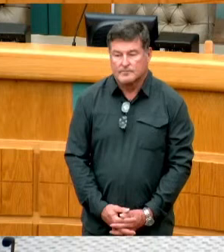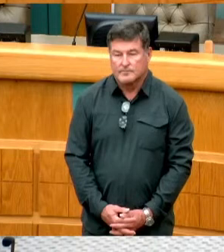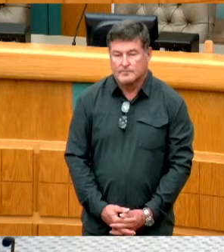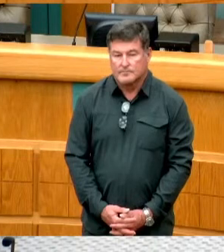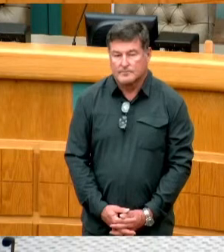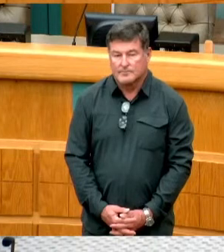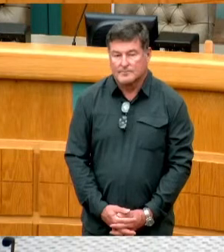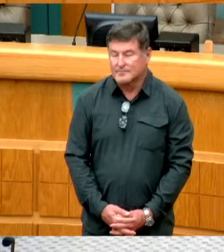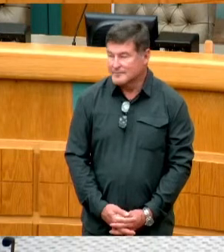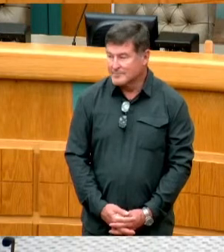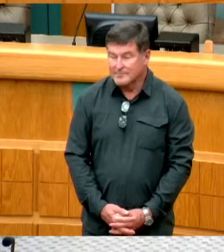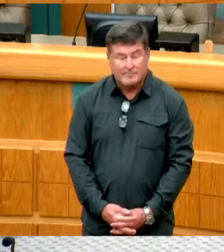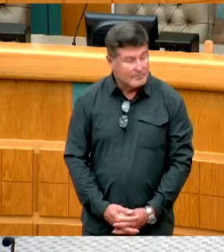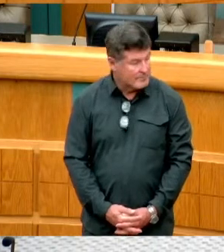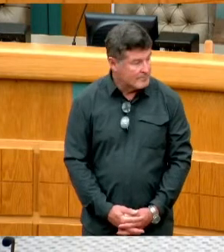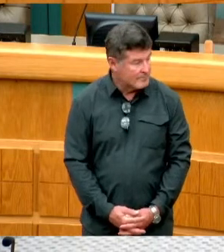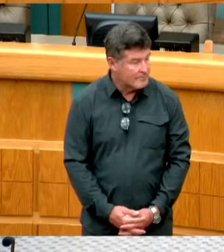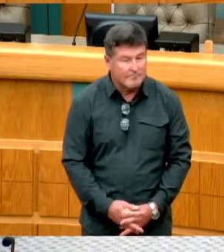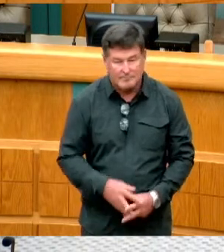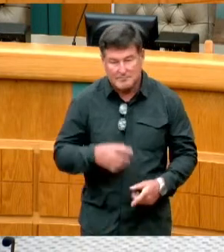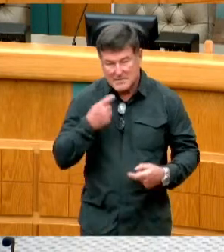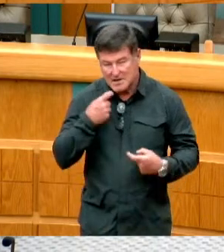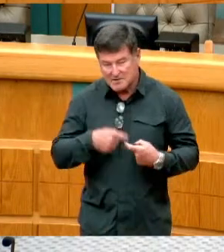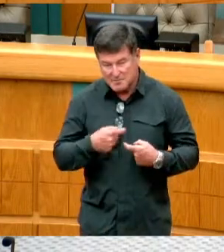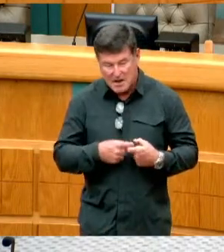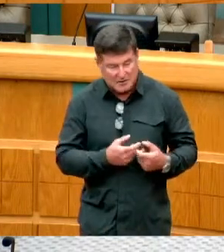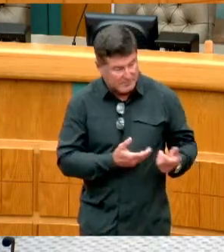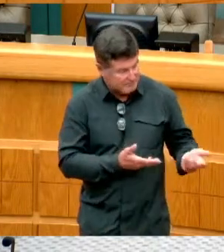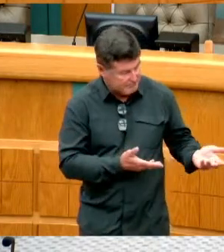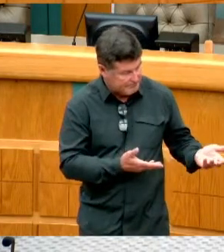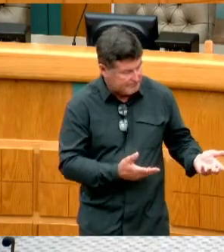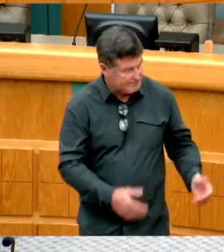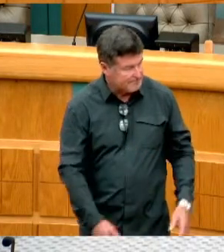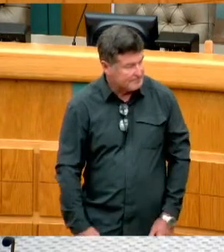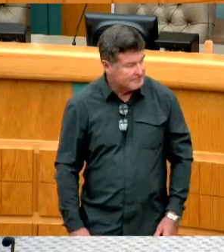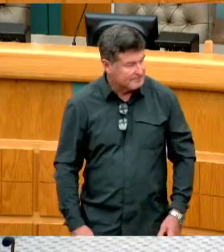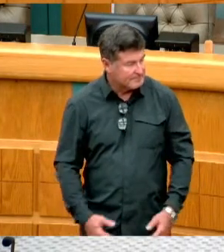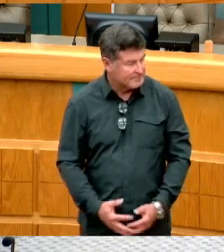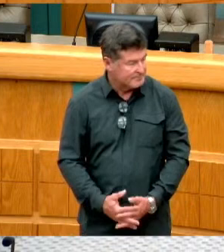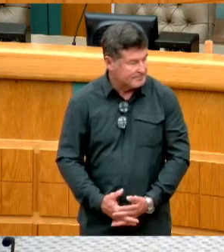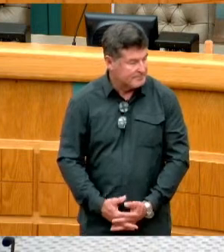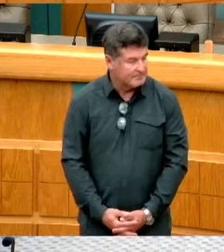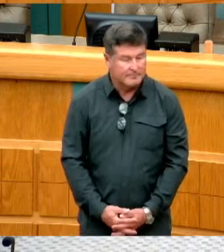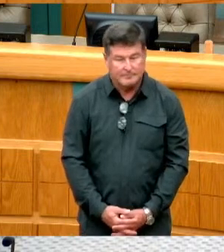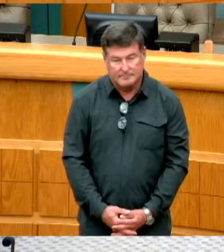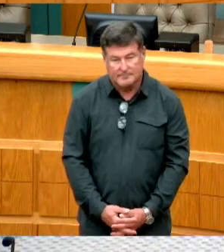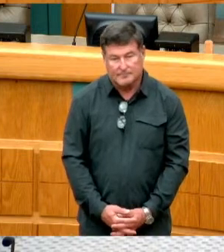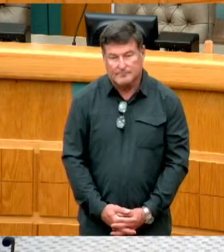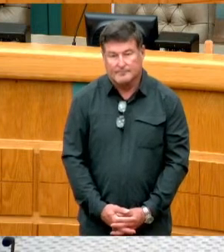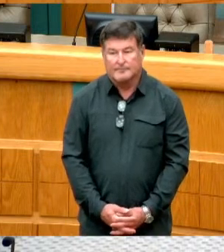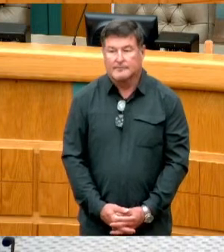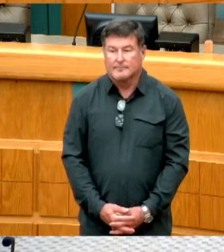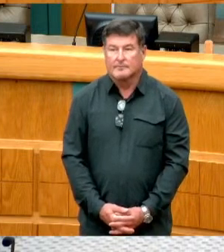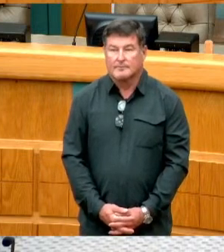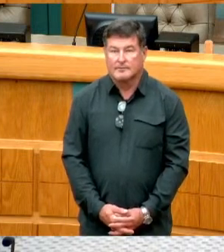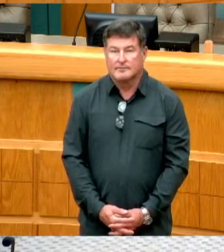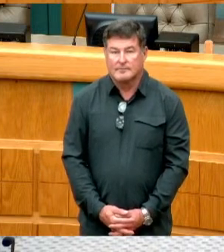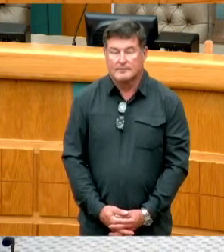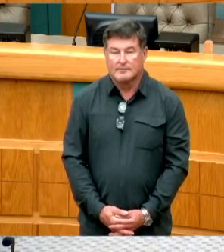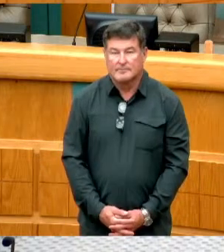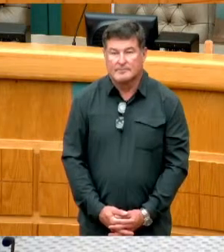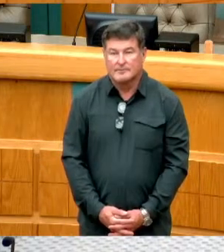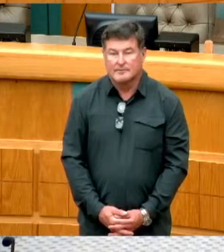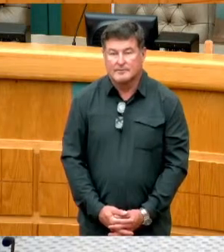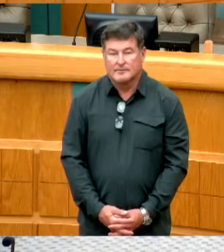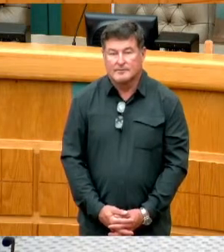usted muy pronto. La próxima semana anticipamos la administración de 400 a 500 vacunas a través de ese programa. El presidente